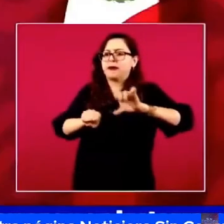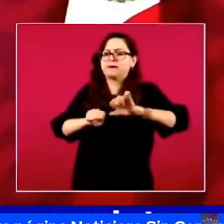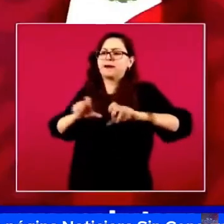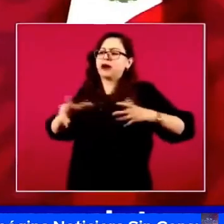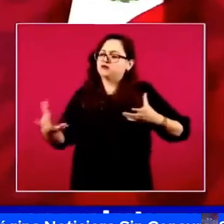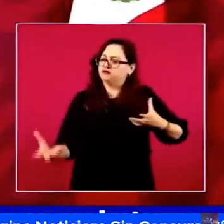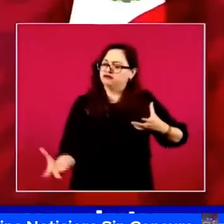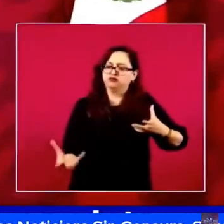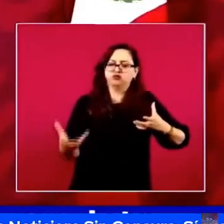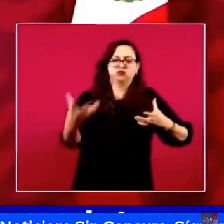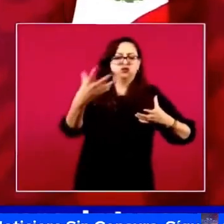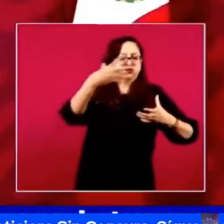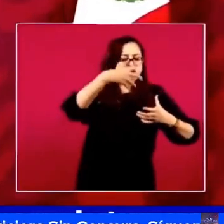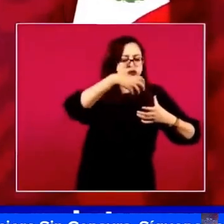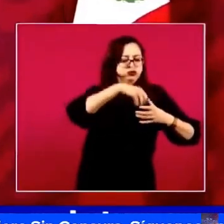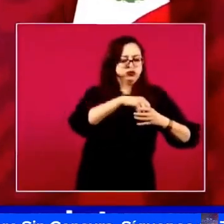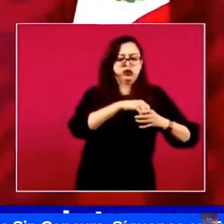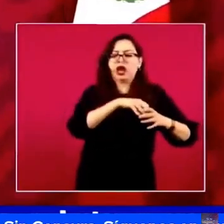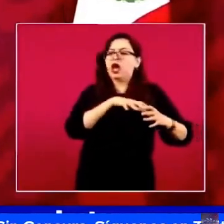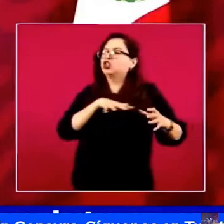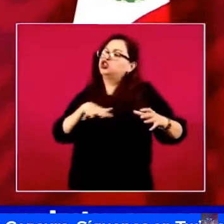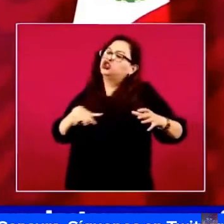girar